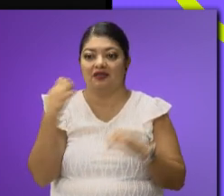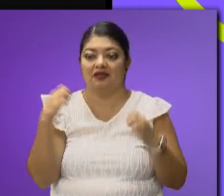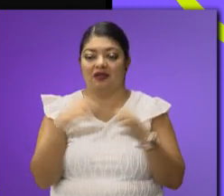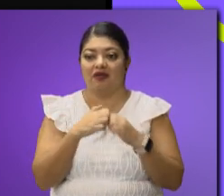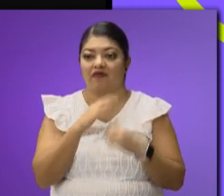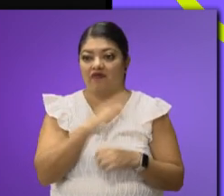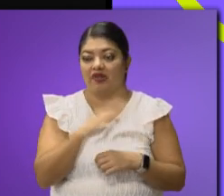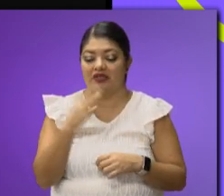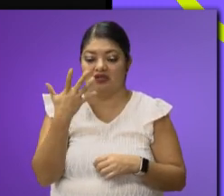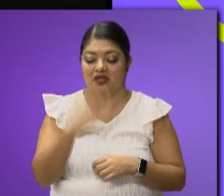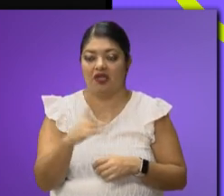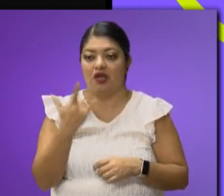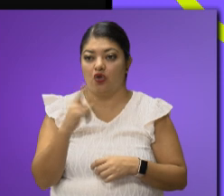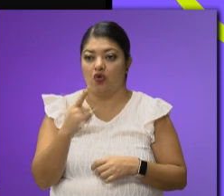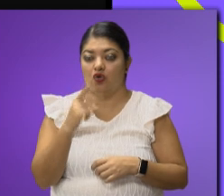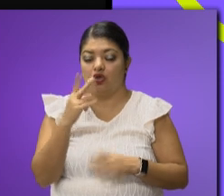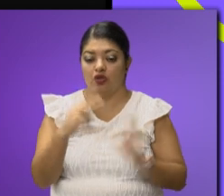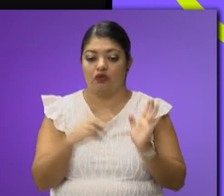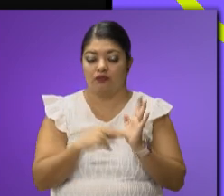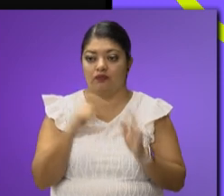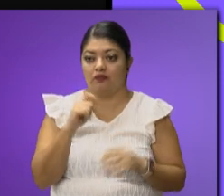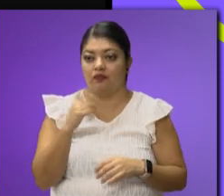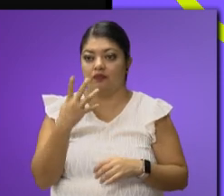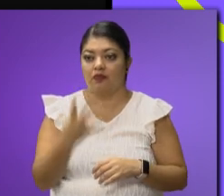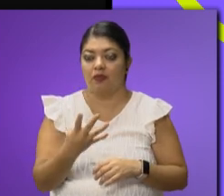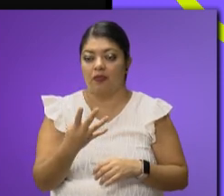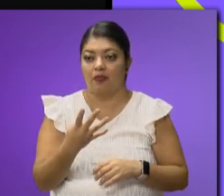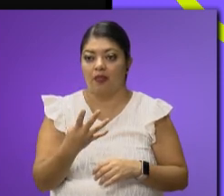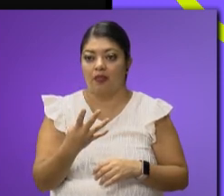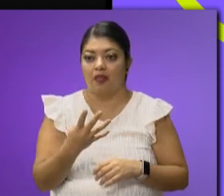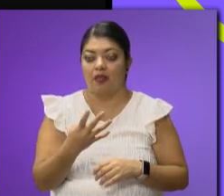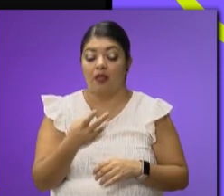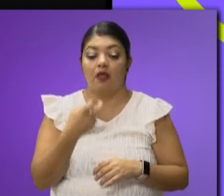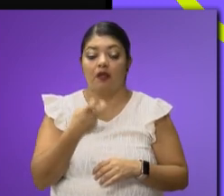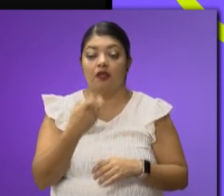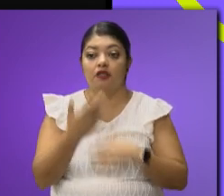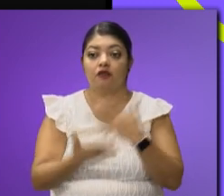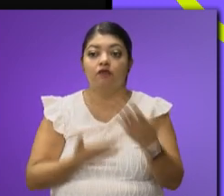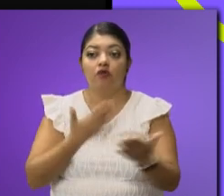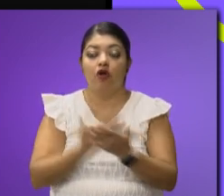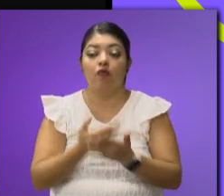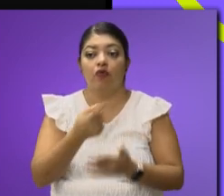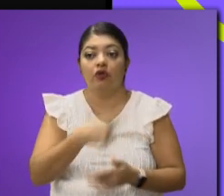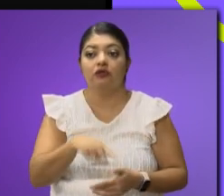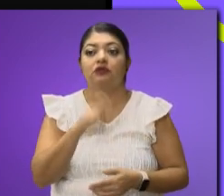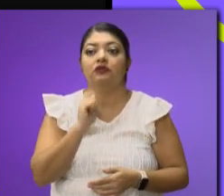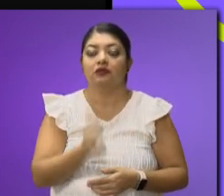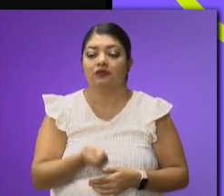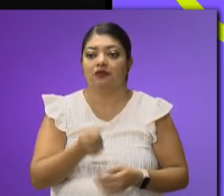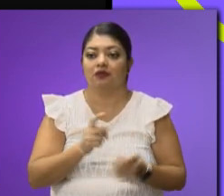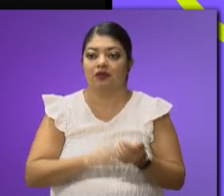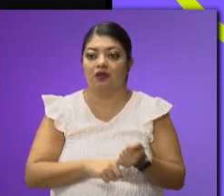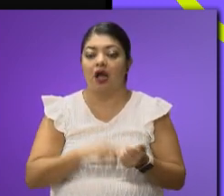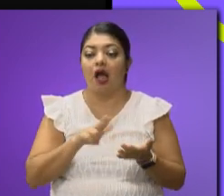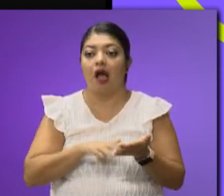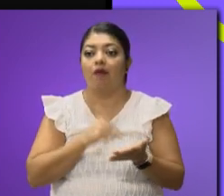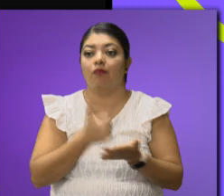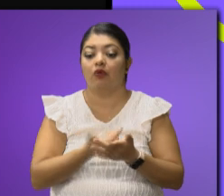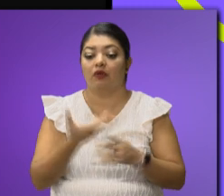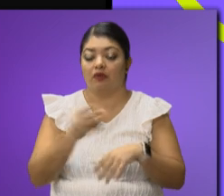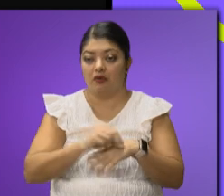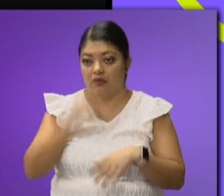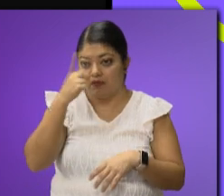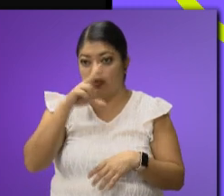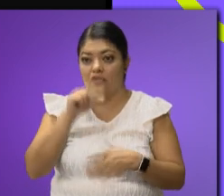fecha 10 de julio del año 2024. Está a su consideración el que nos aprueben el omitir las